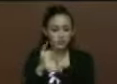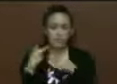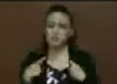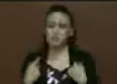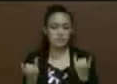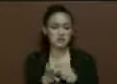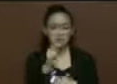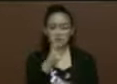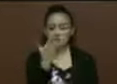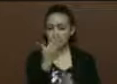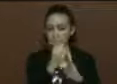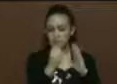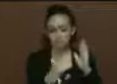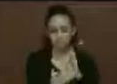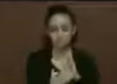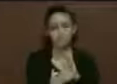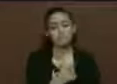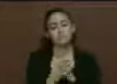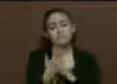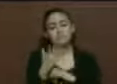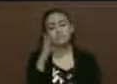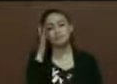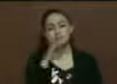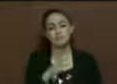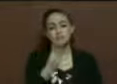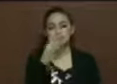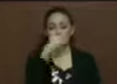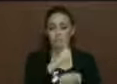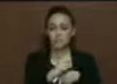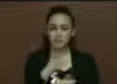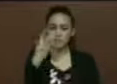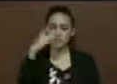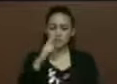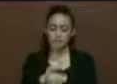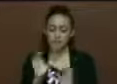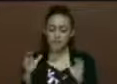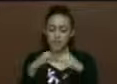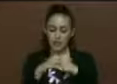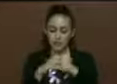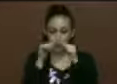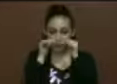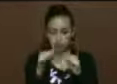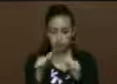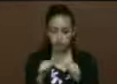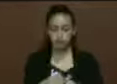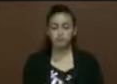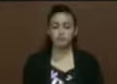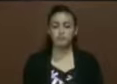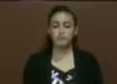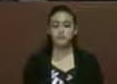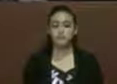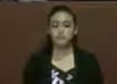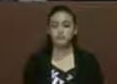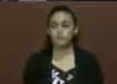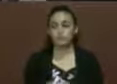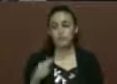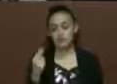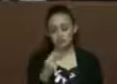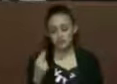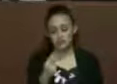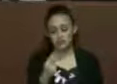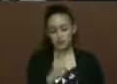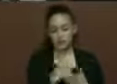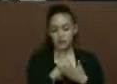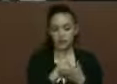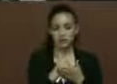estas solicitudes. Casi cada tercer día están saliendo grupos que van a visitar